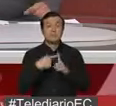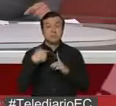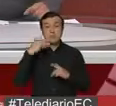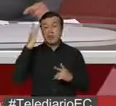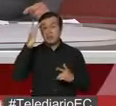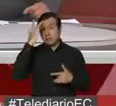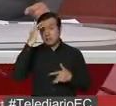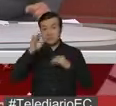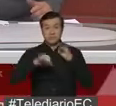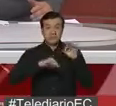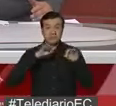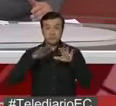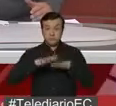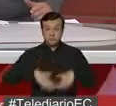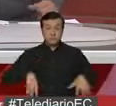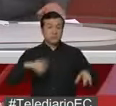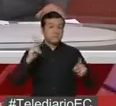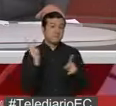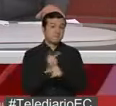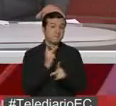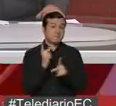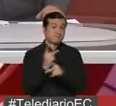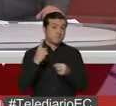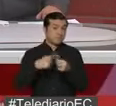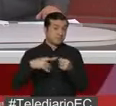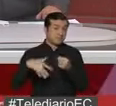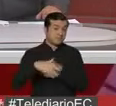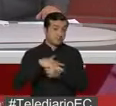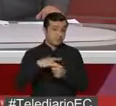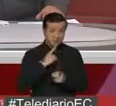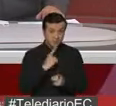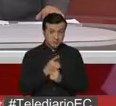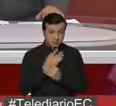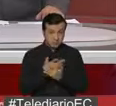fuerte del COVID-19 en la capital.